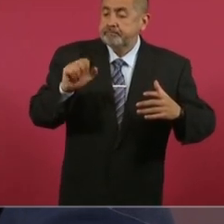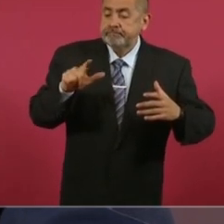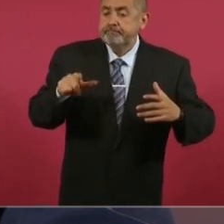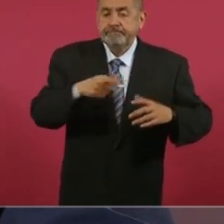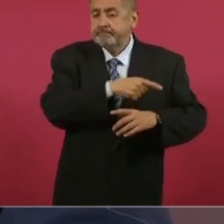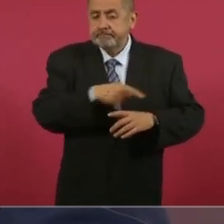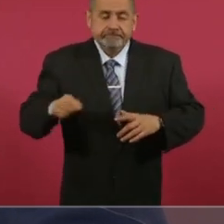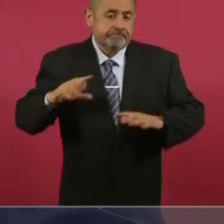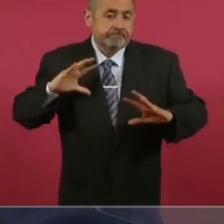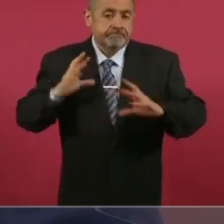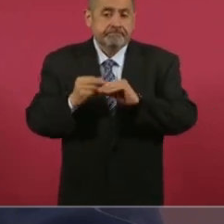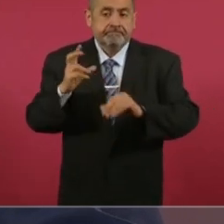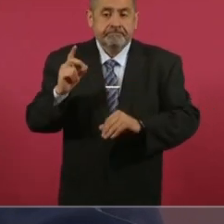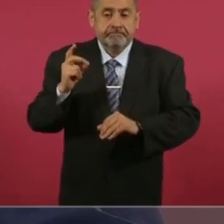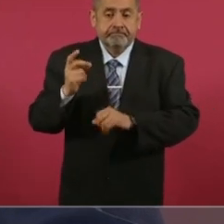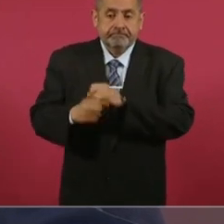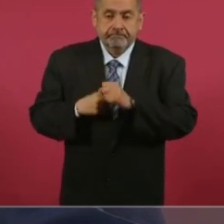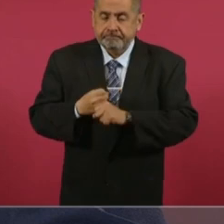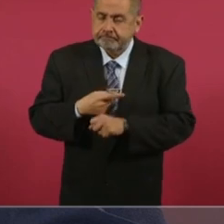30 años,